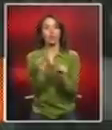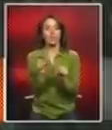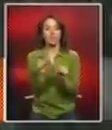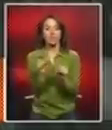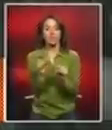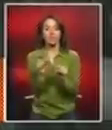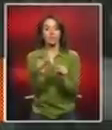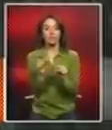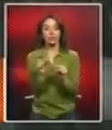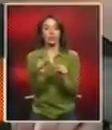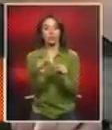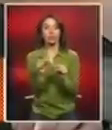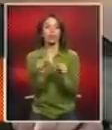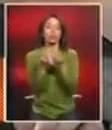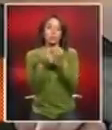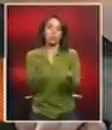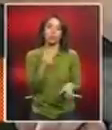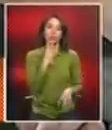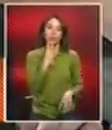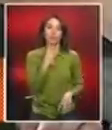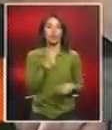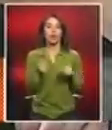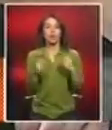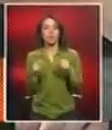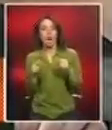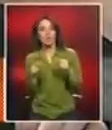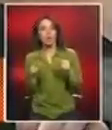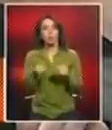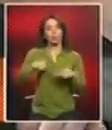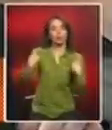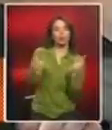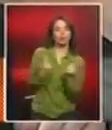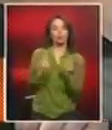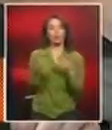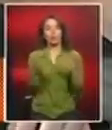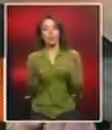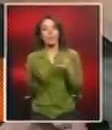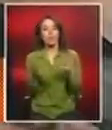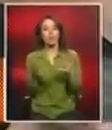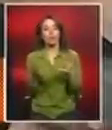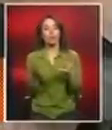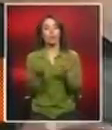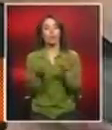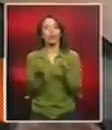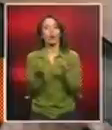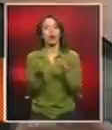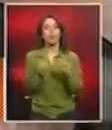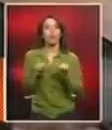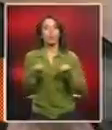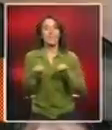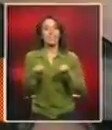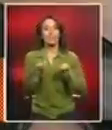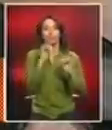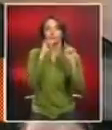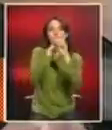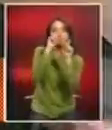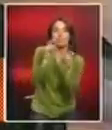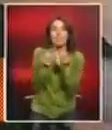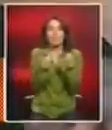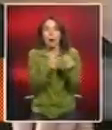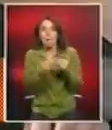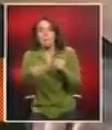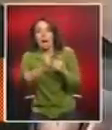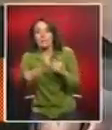costó, digamos, la vida. Tratamos de jugar un poco en el recurso de la tensión y el suspenso, por